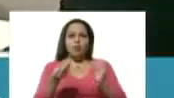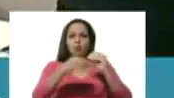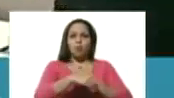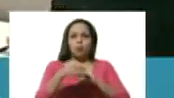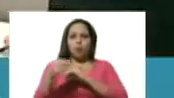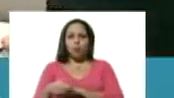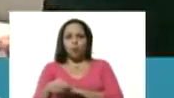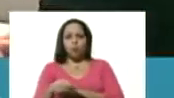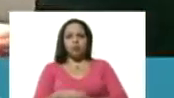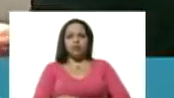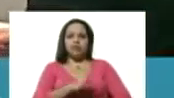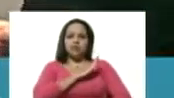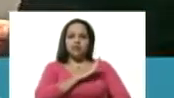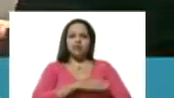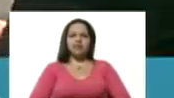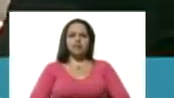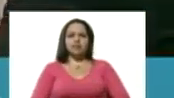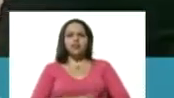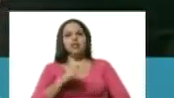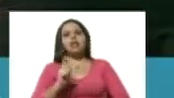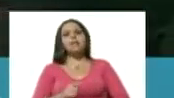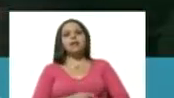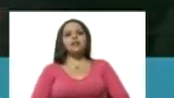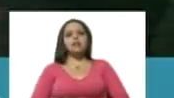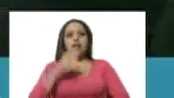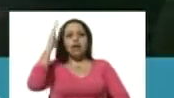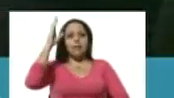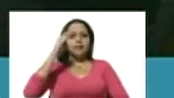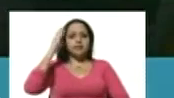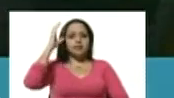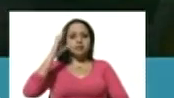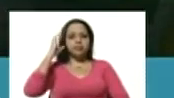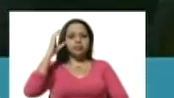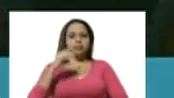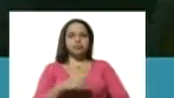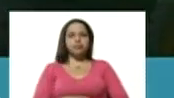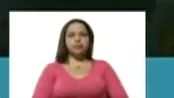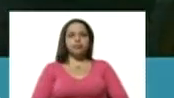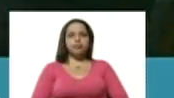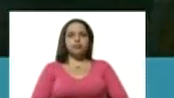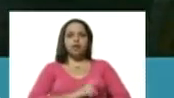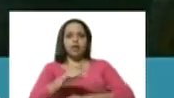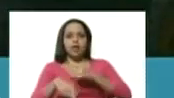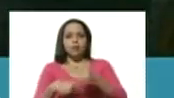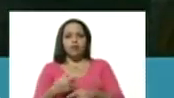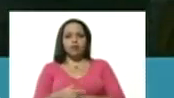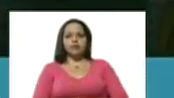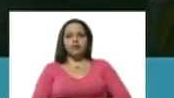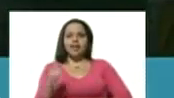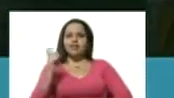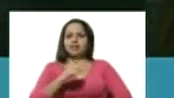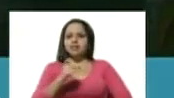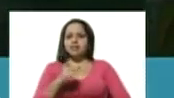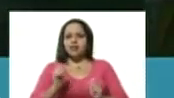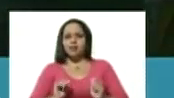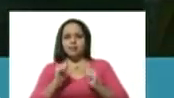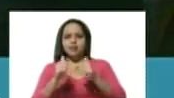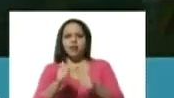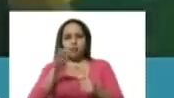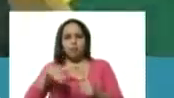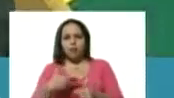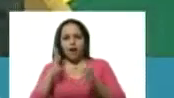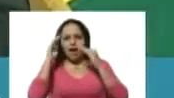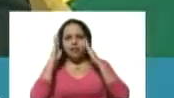Bueno, y tener exactamente el mapa de nuestras capacidades y luego sumar las necesidades que vayan surgiendo para irlas